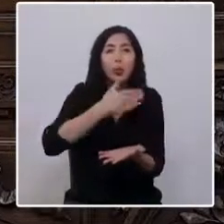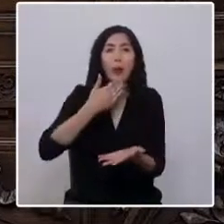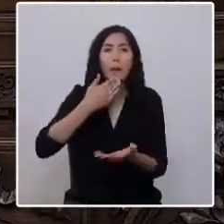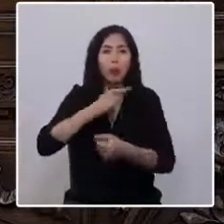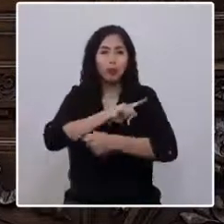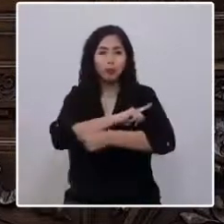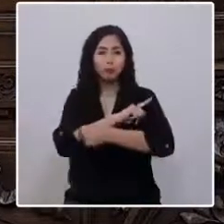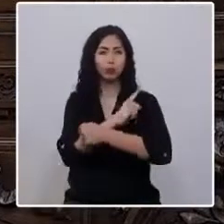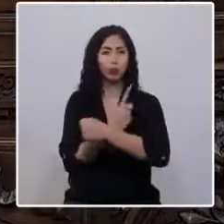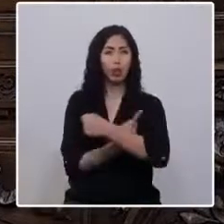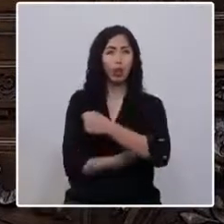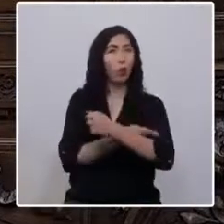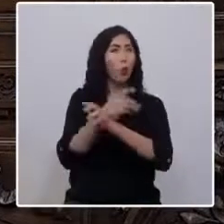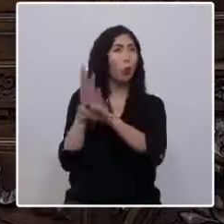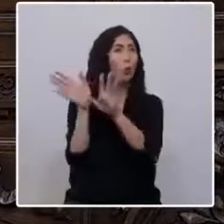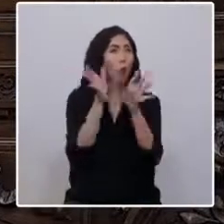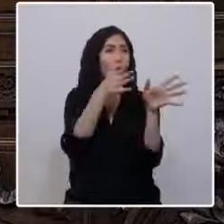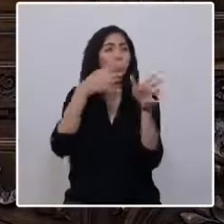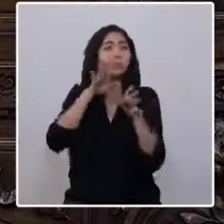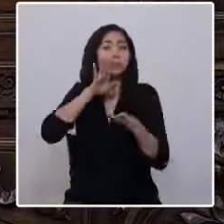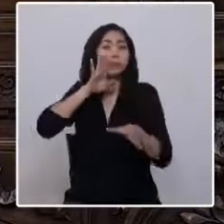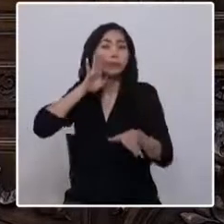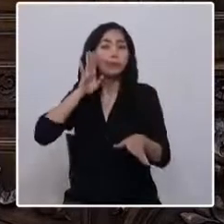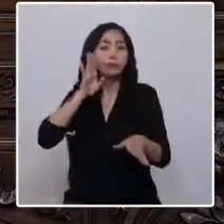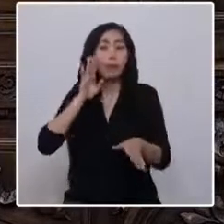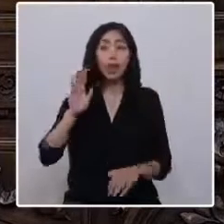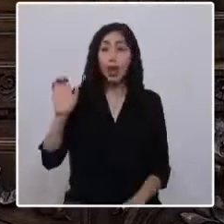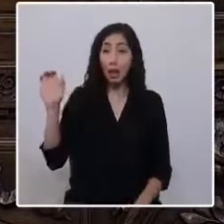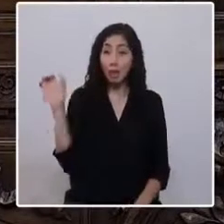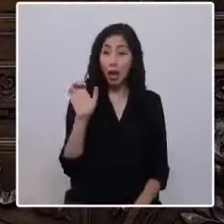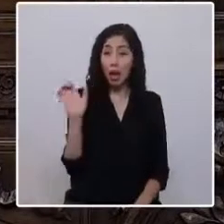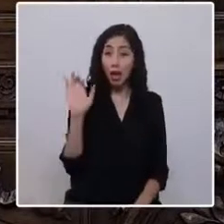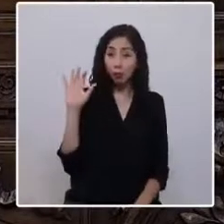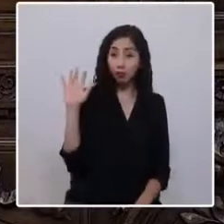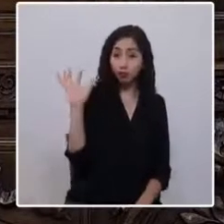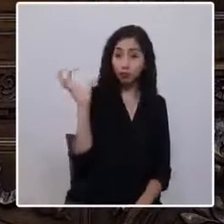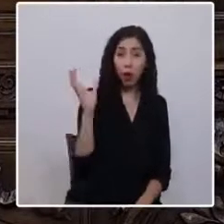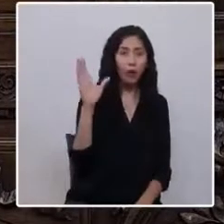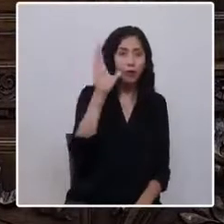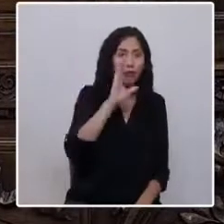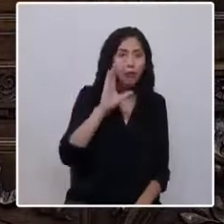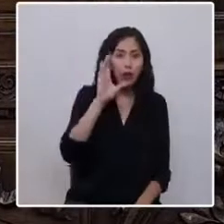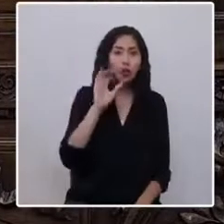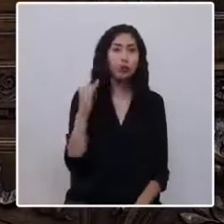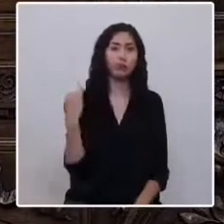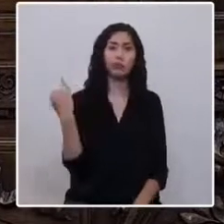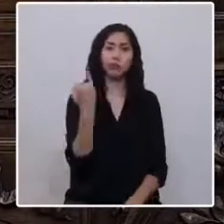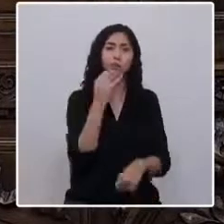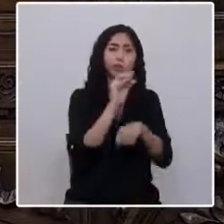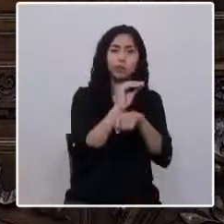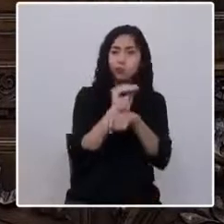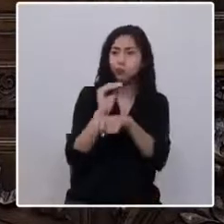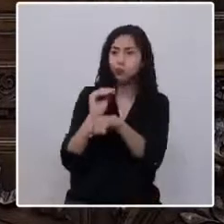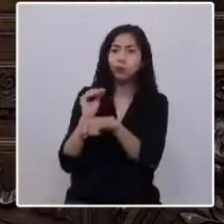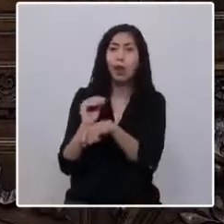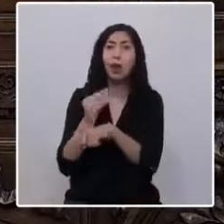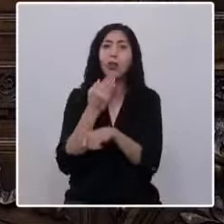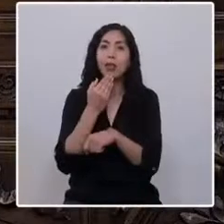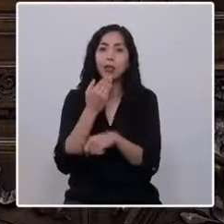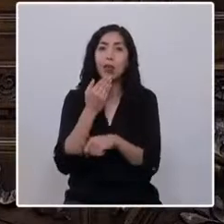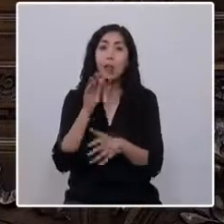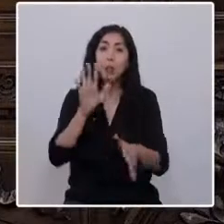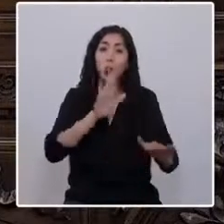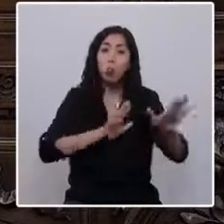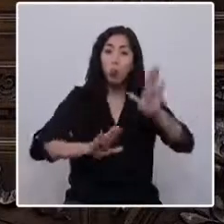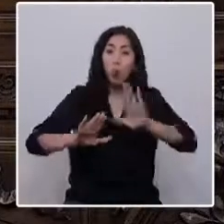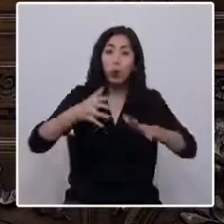aire limpio. La emergencia climática, la búsqueda de soberanía alimentaria y la conservación de ecosistemas a tiempo de